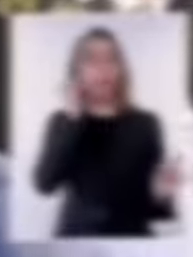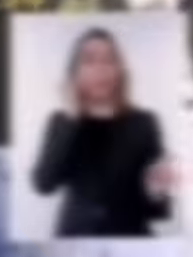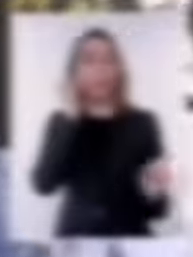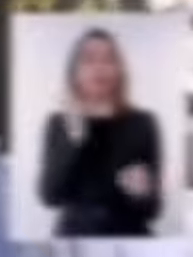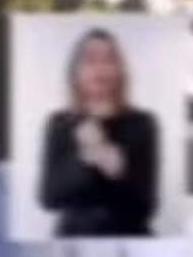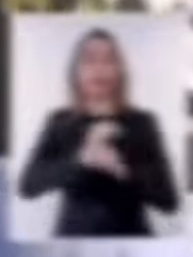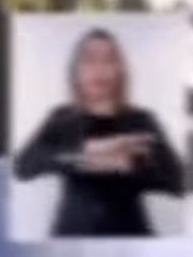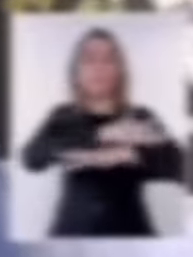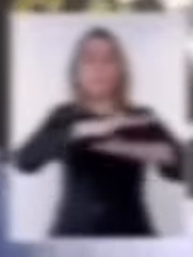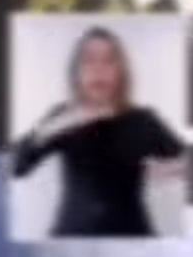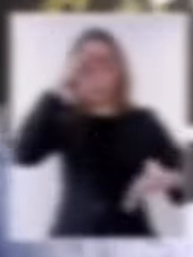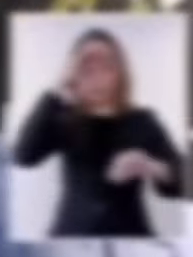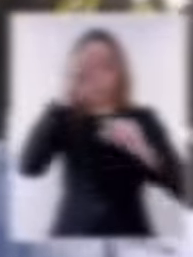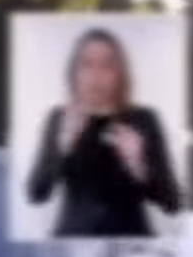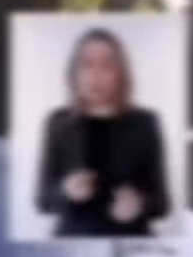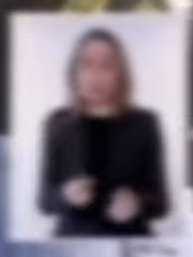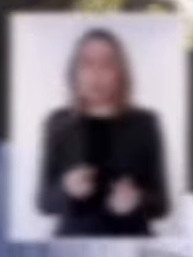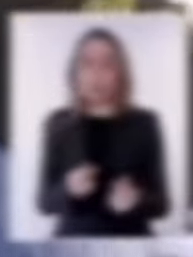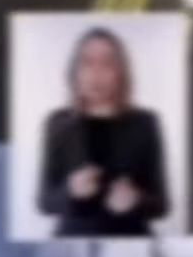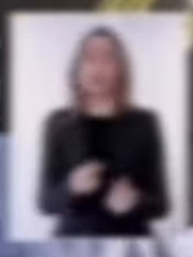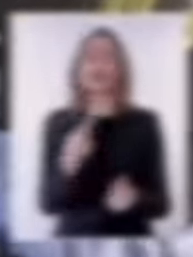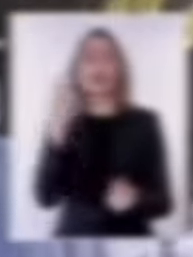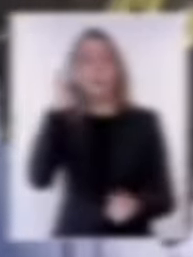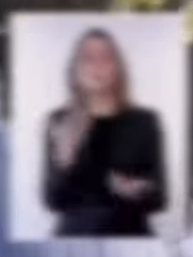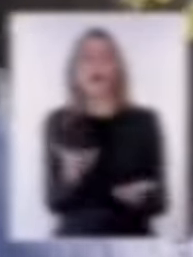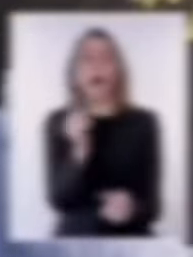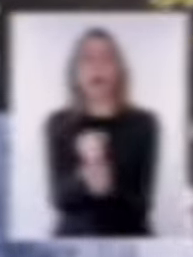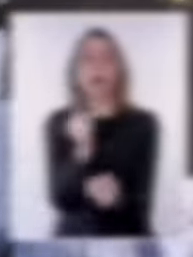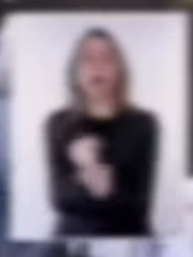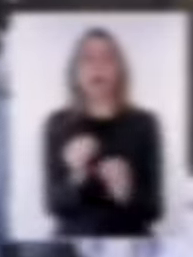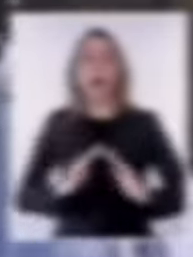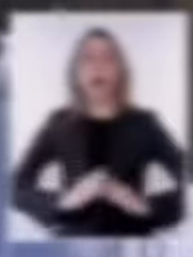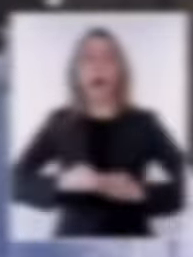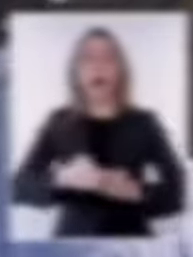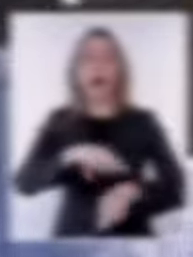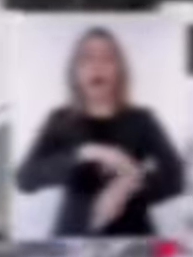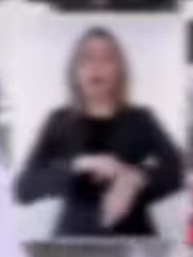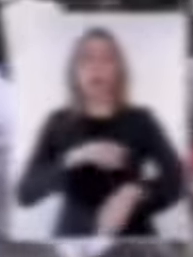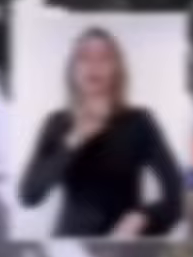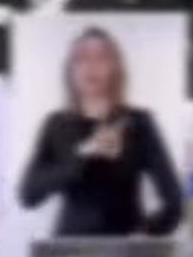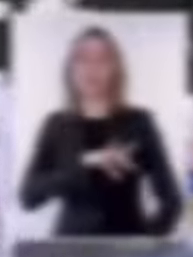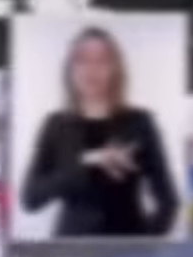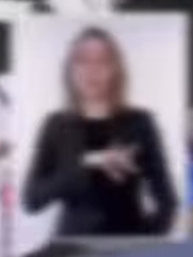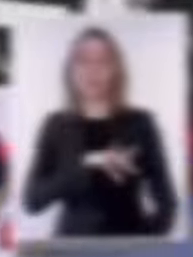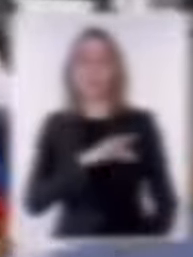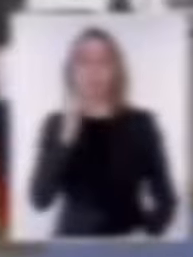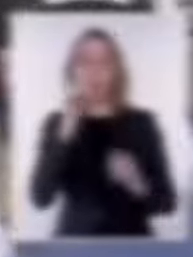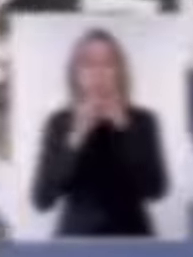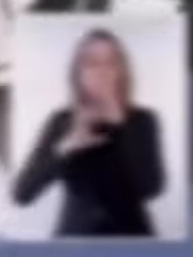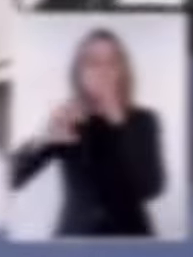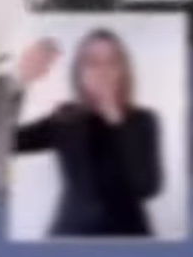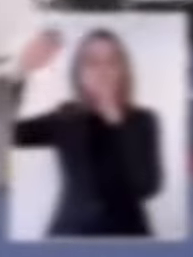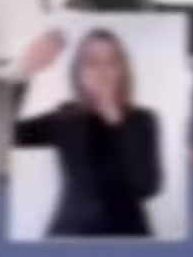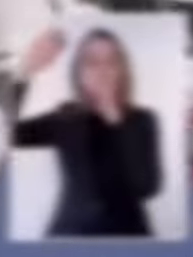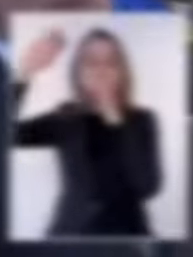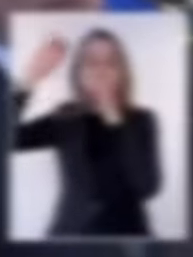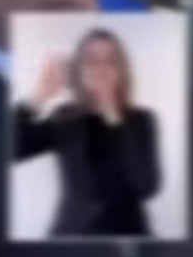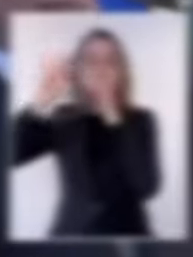mar competentes para la Armada de Chile. La Academia Naval Superior.